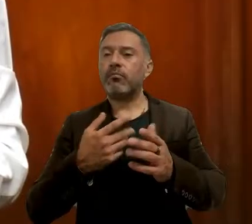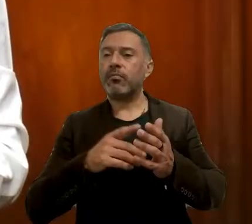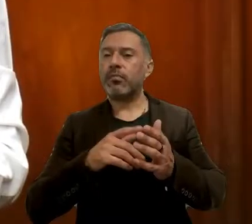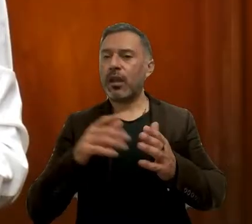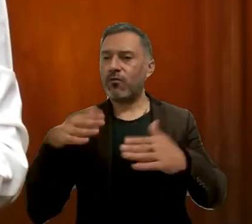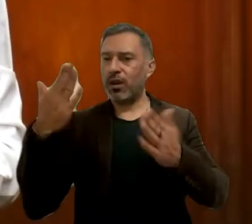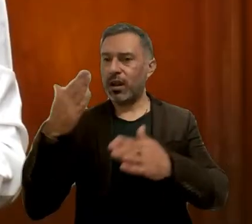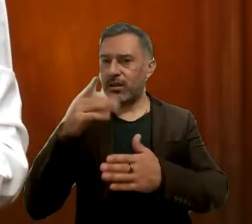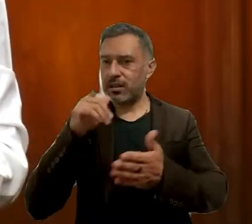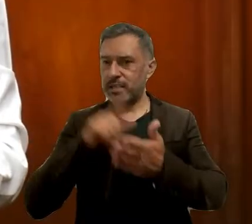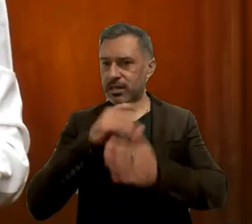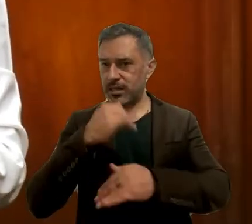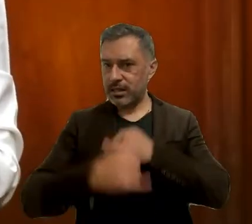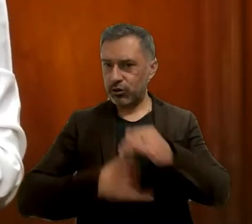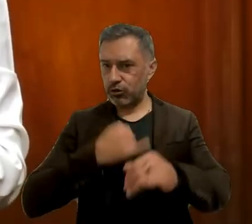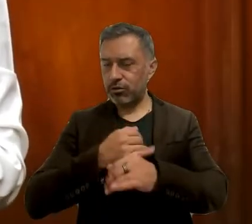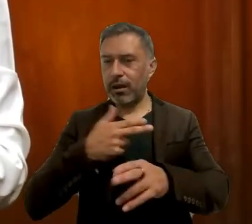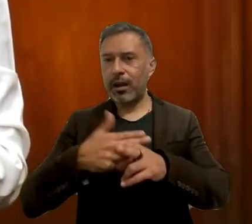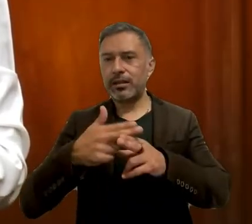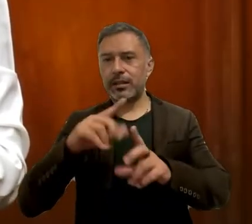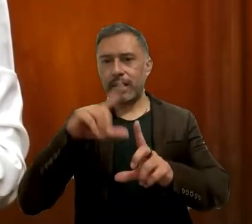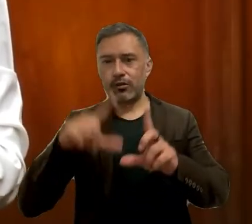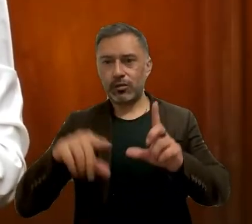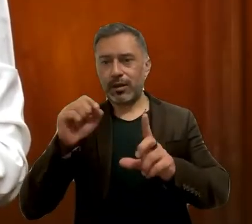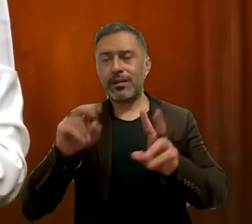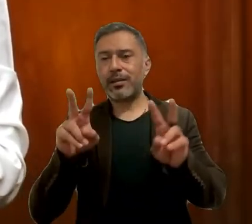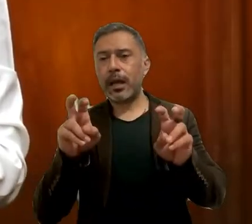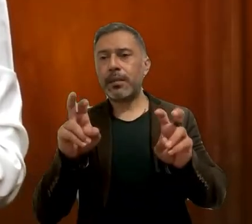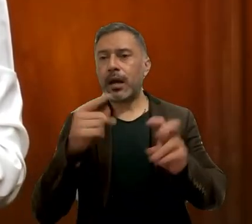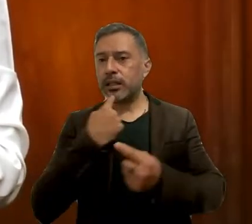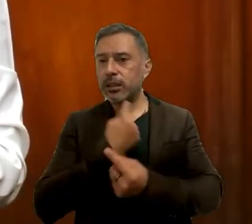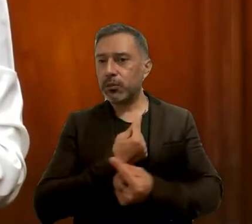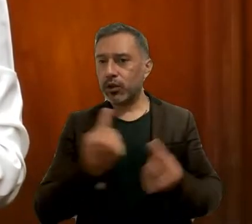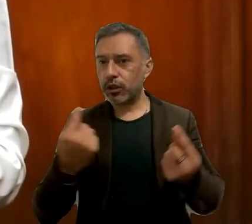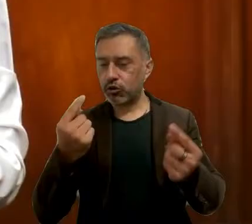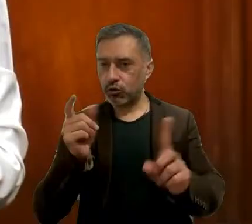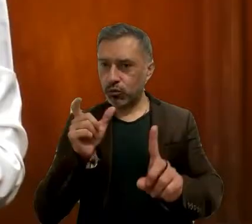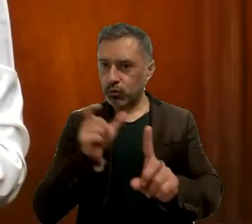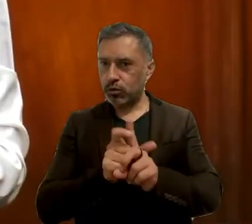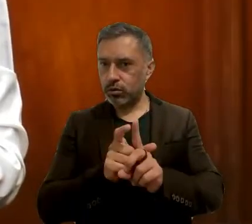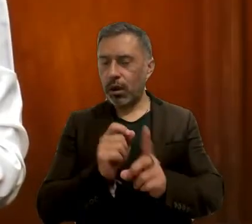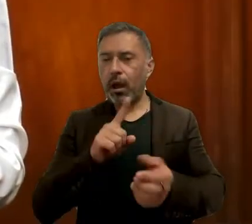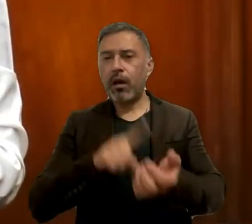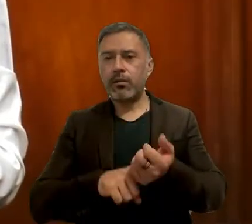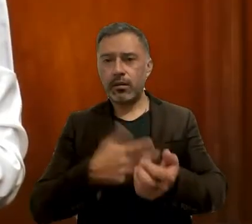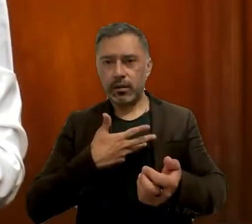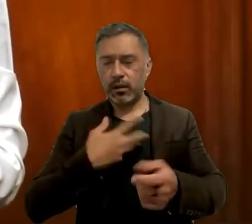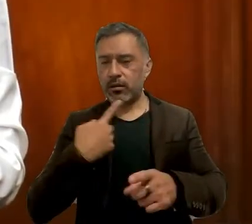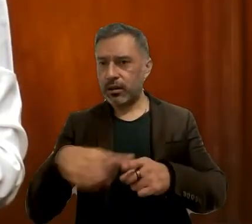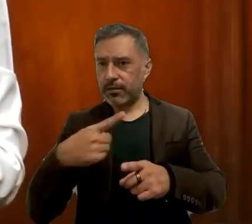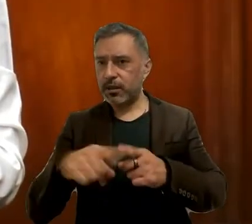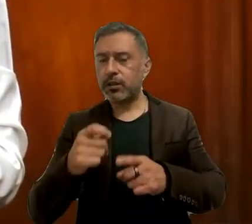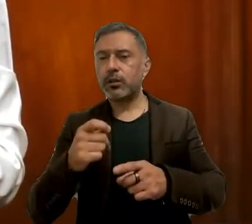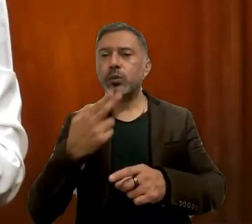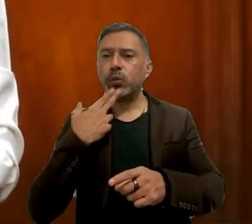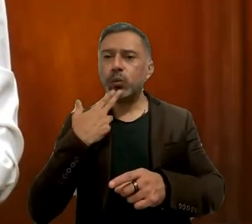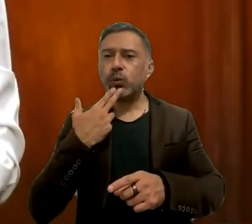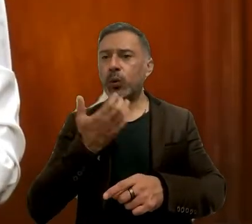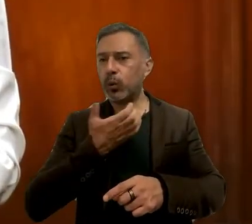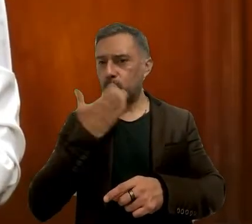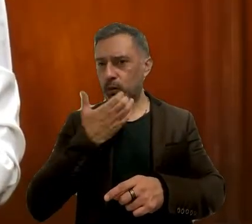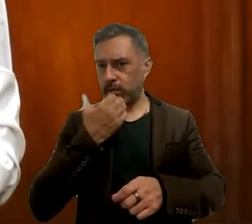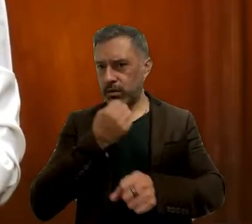ordenamientos internacionales y nacionales en materia de protección de la niñez, aún persisten prácticas, usos y costumbres que